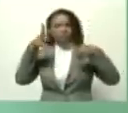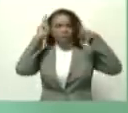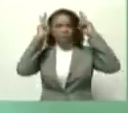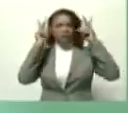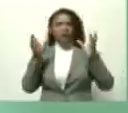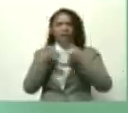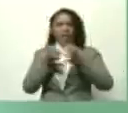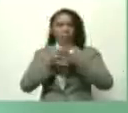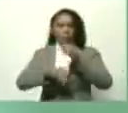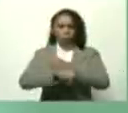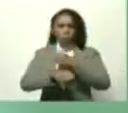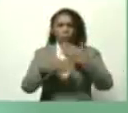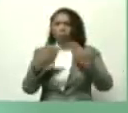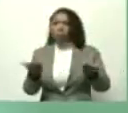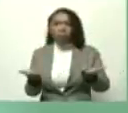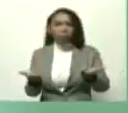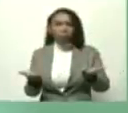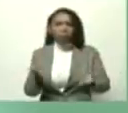equipo de fútbol?